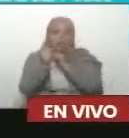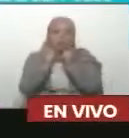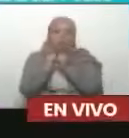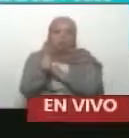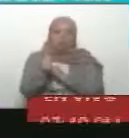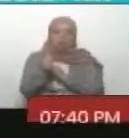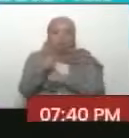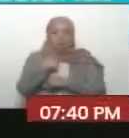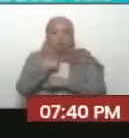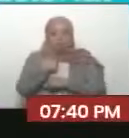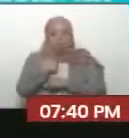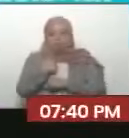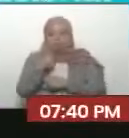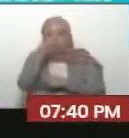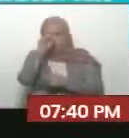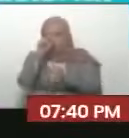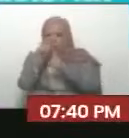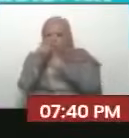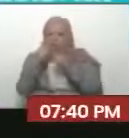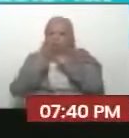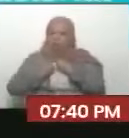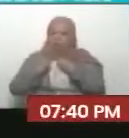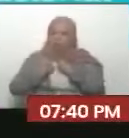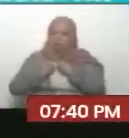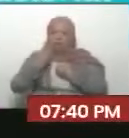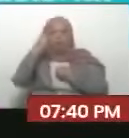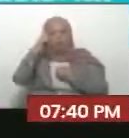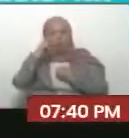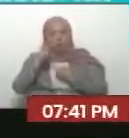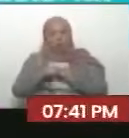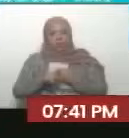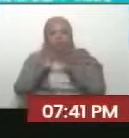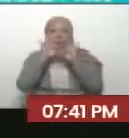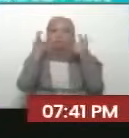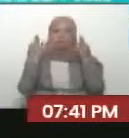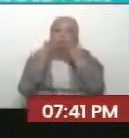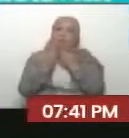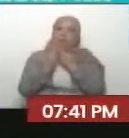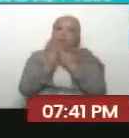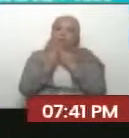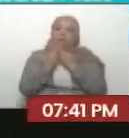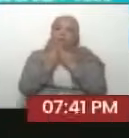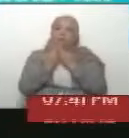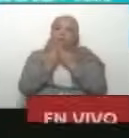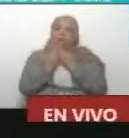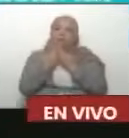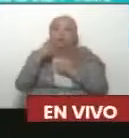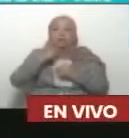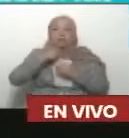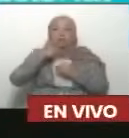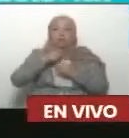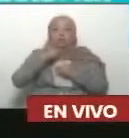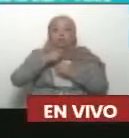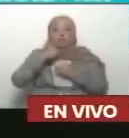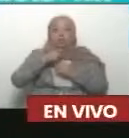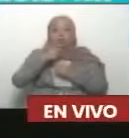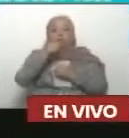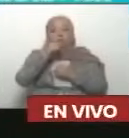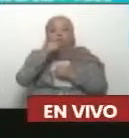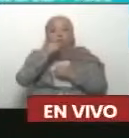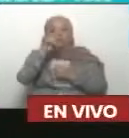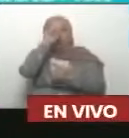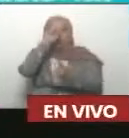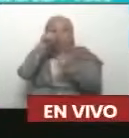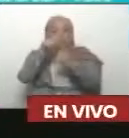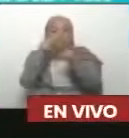hijas, metas que uno tiene en la vida diaria, en la vida familiar, legítimas, necesarias. Estoy hablando de